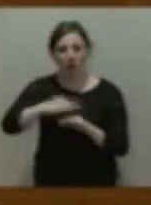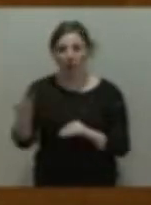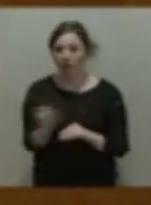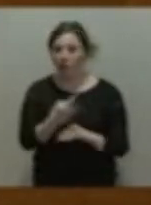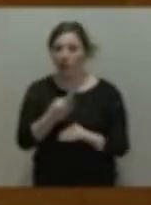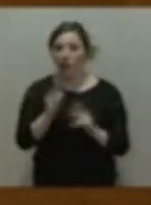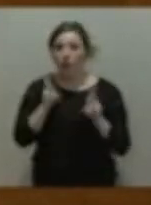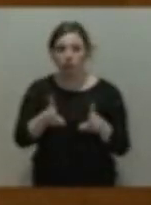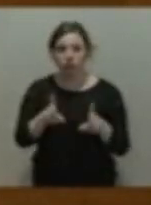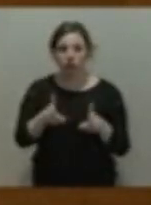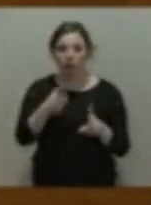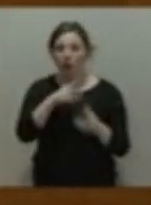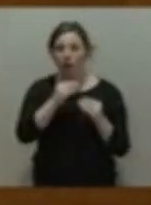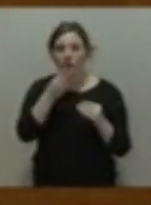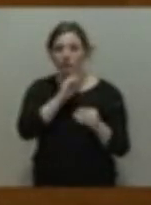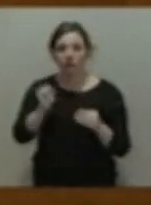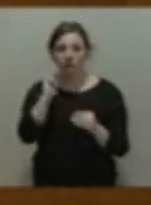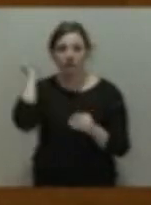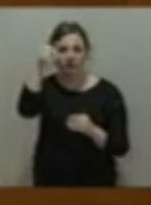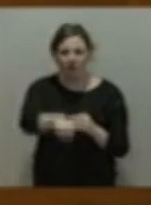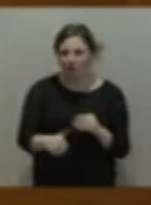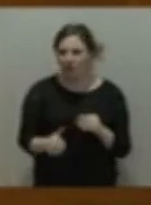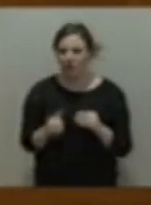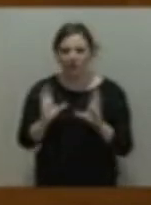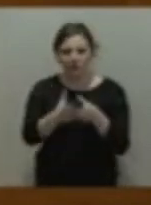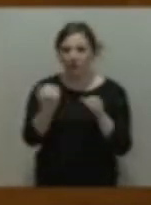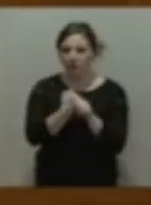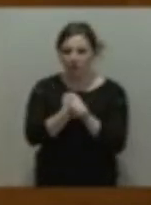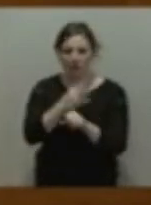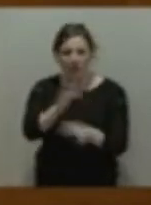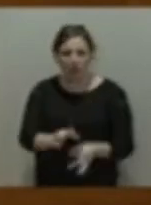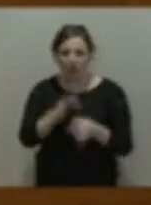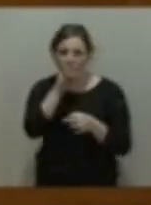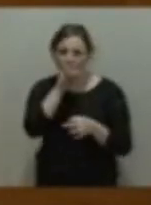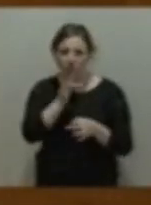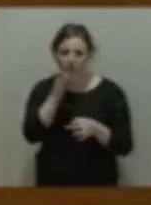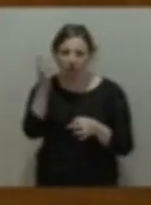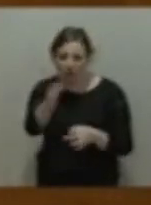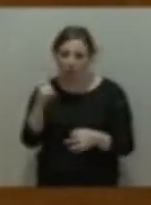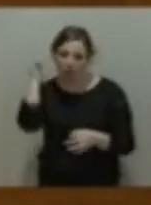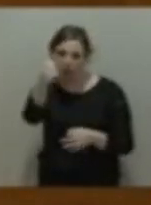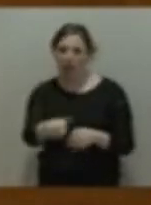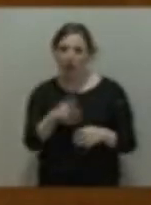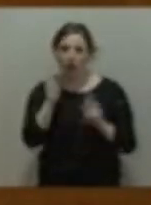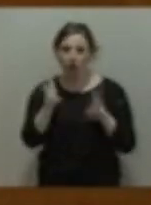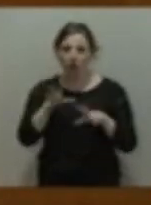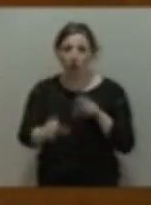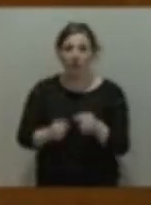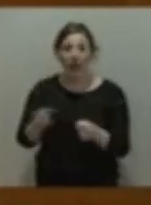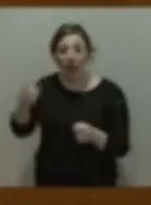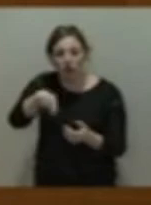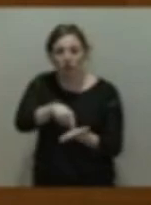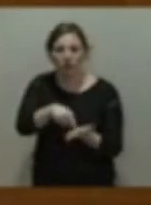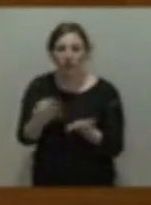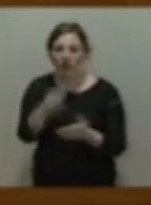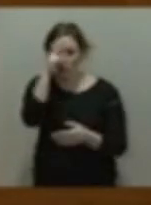hotelera emblemática que acoge una plantilla de trabajadores que siempre estuvo comprometida con el Hotel Reconquista y que simplemente lo que exigen es el respeto a